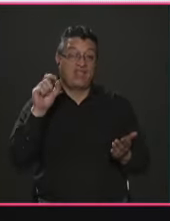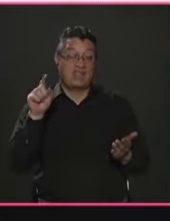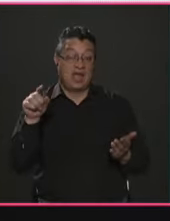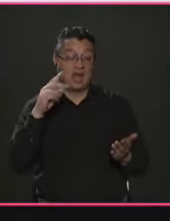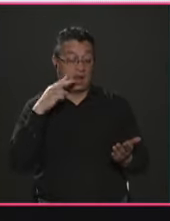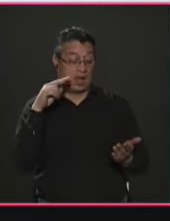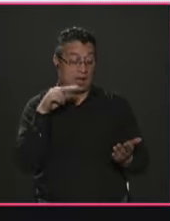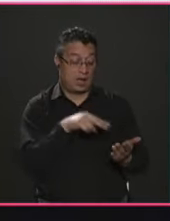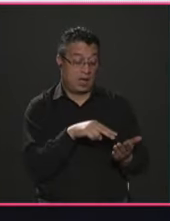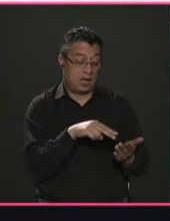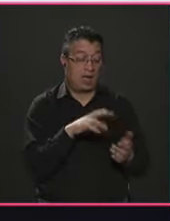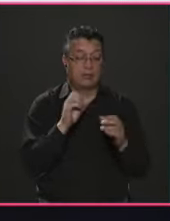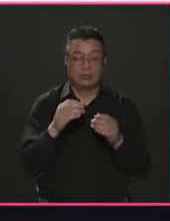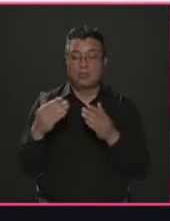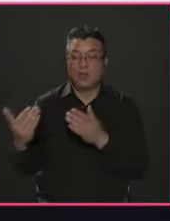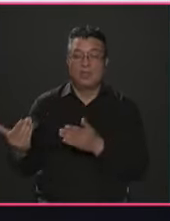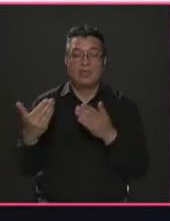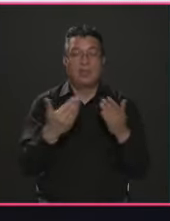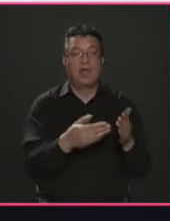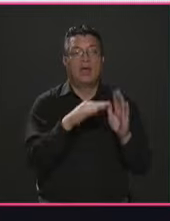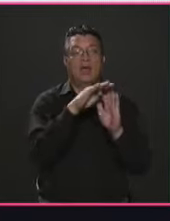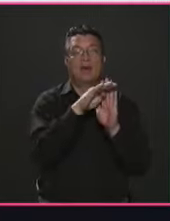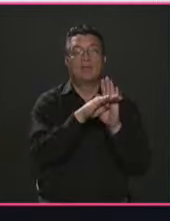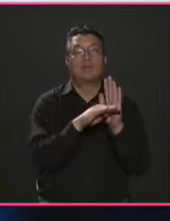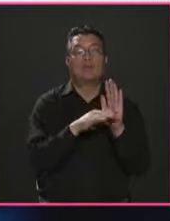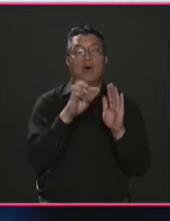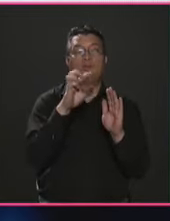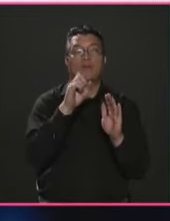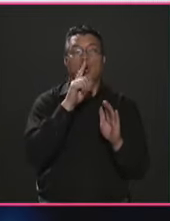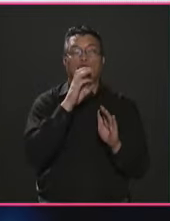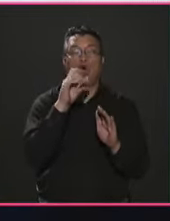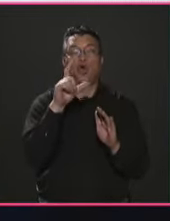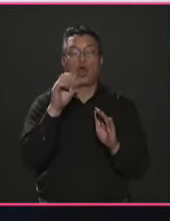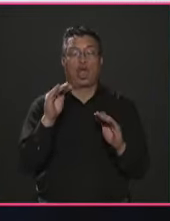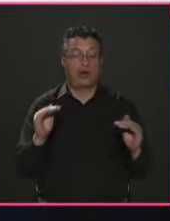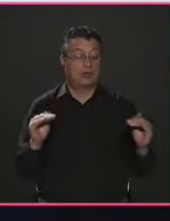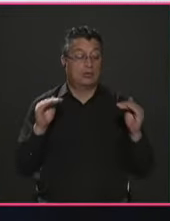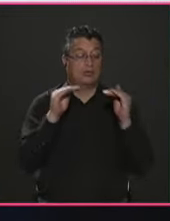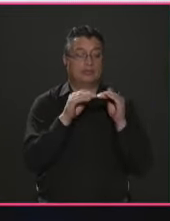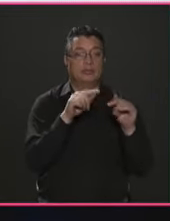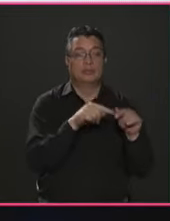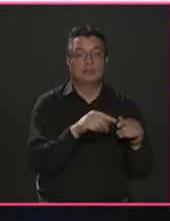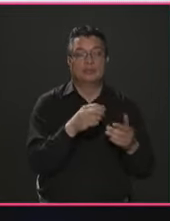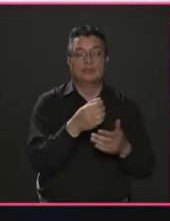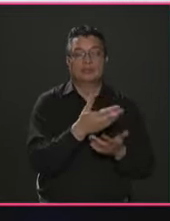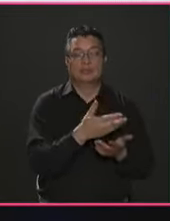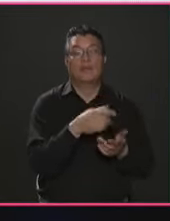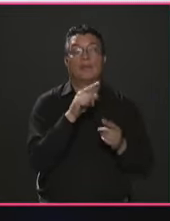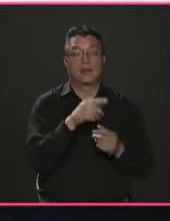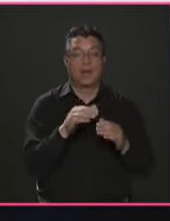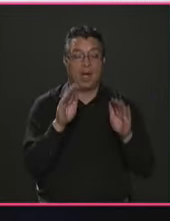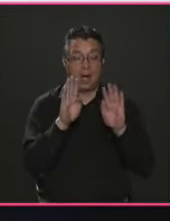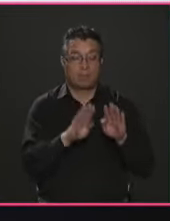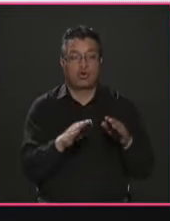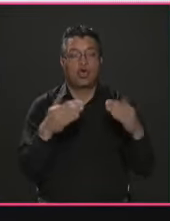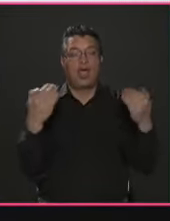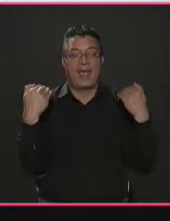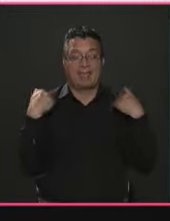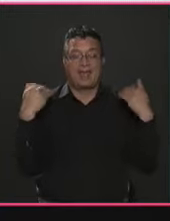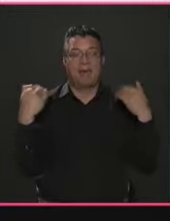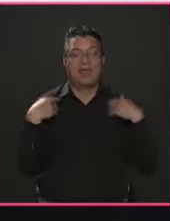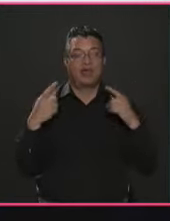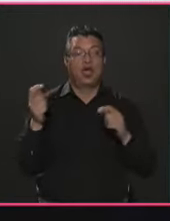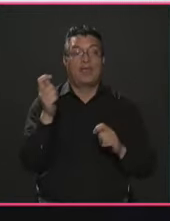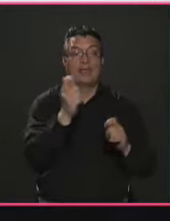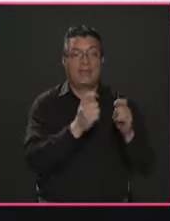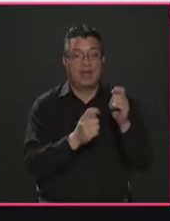les ofrezca algún protocolo que corresponde a ese caso para su tratamiento apoyo al entrenamiento de terapeuta